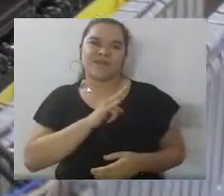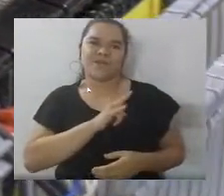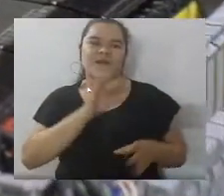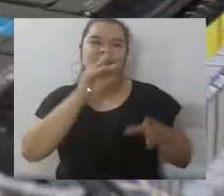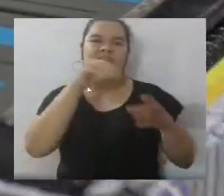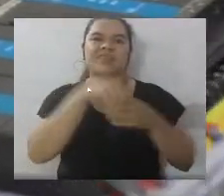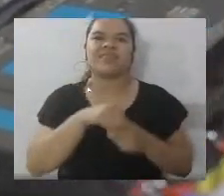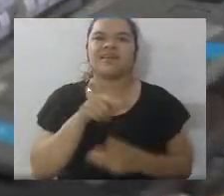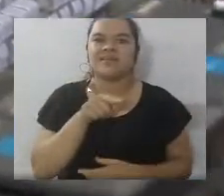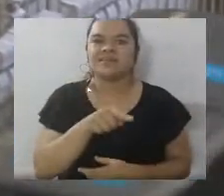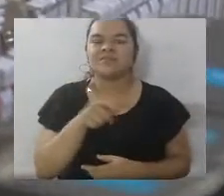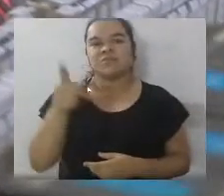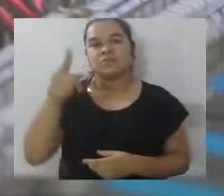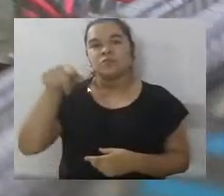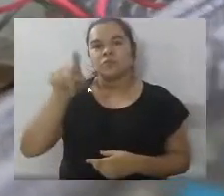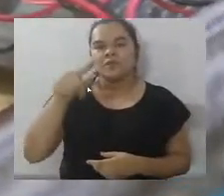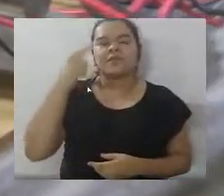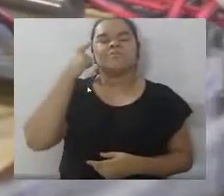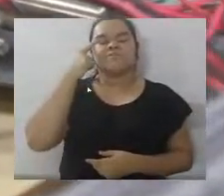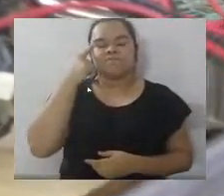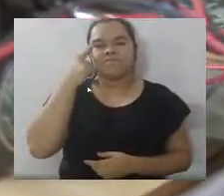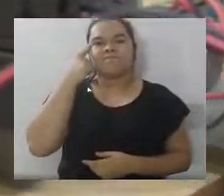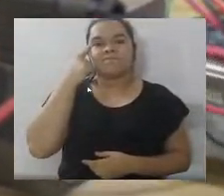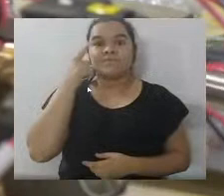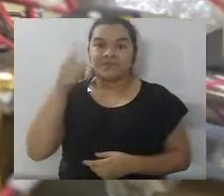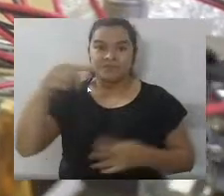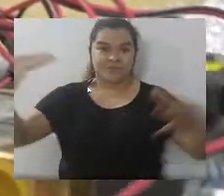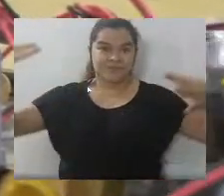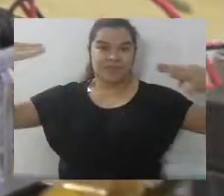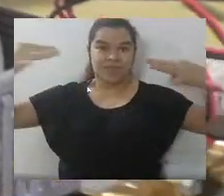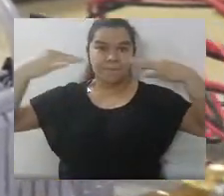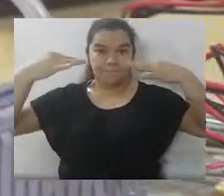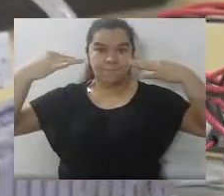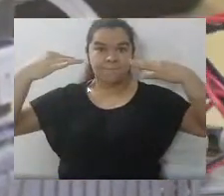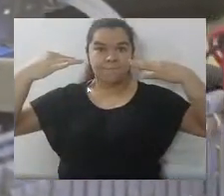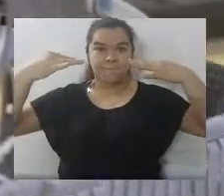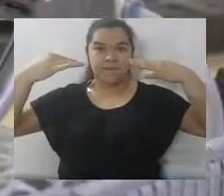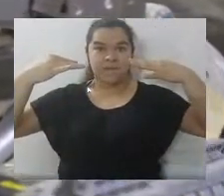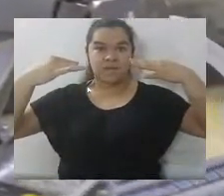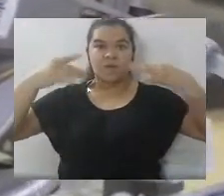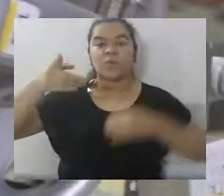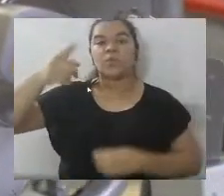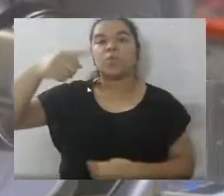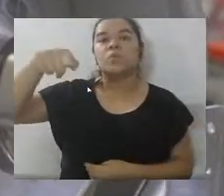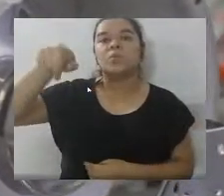hoy viendo esta parte en la cual ustedes,